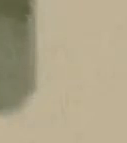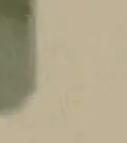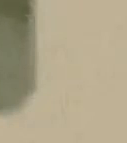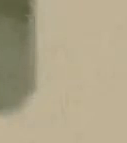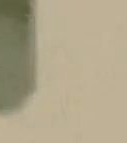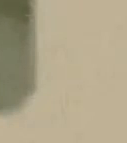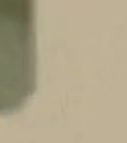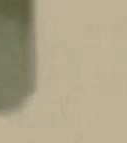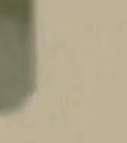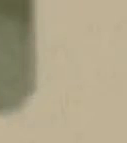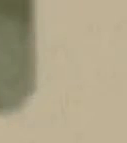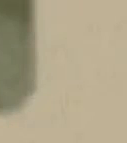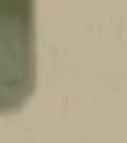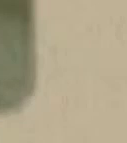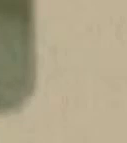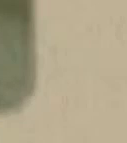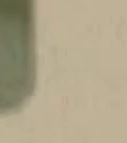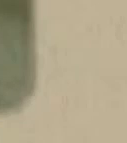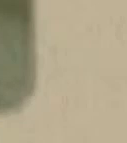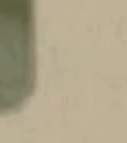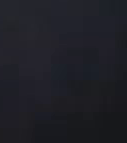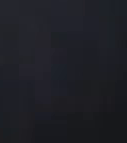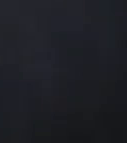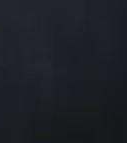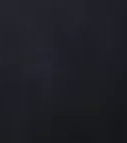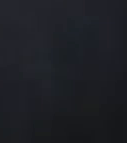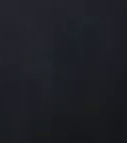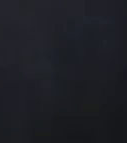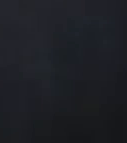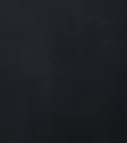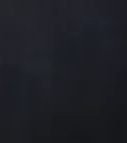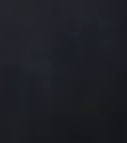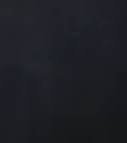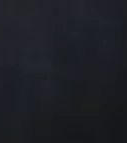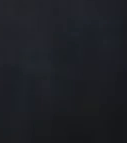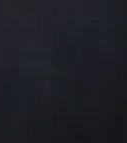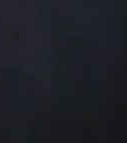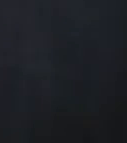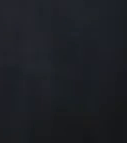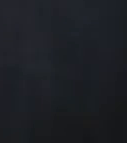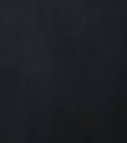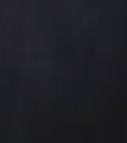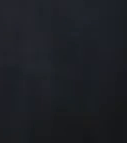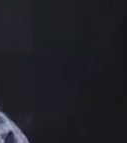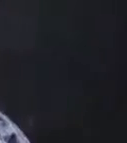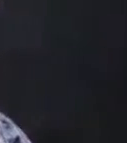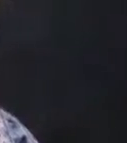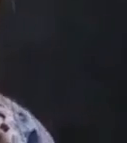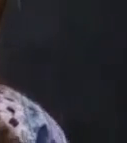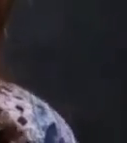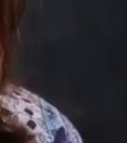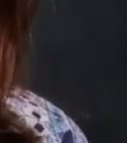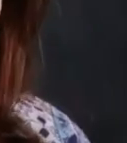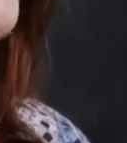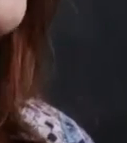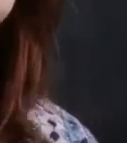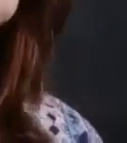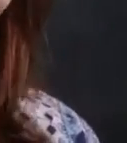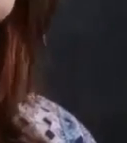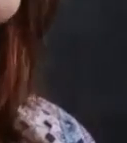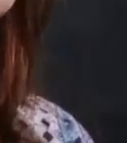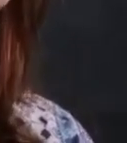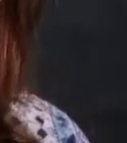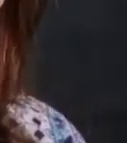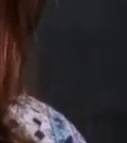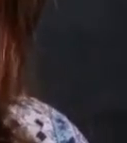él ahora su memoria es muy bonito y bueno también me lo llevo de